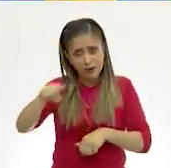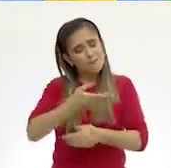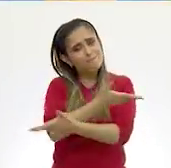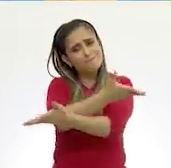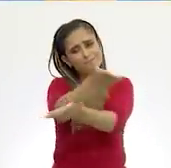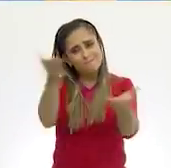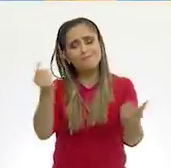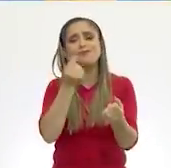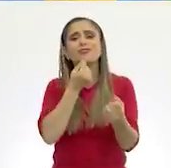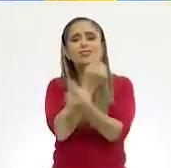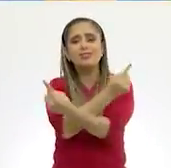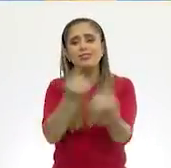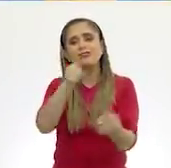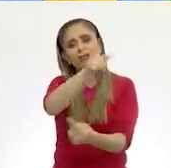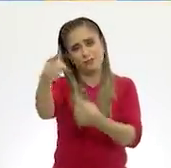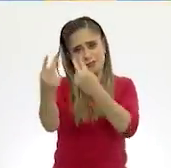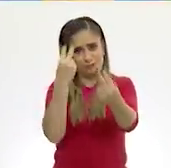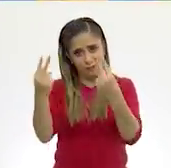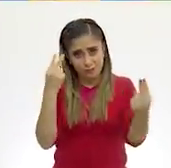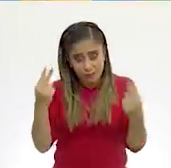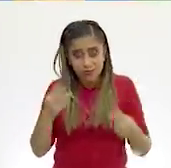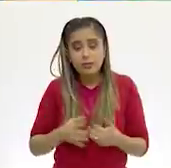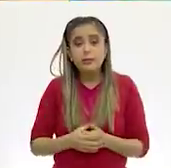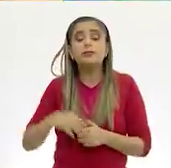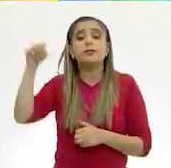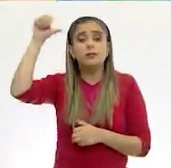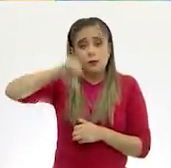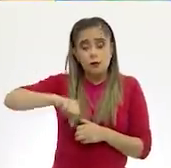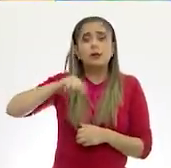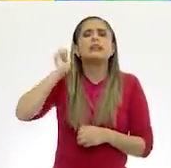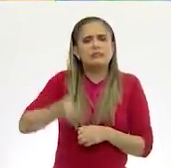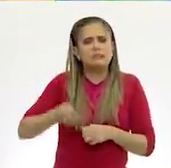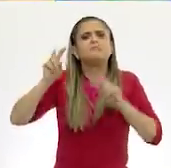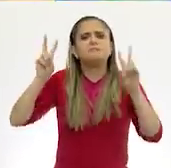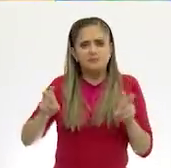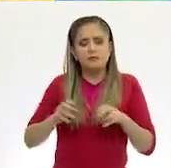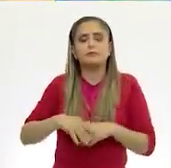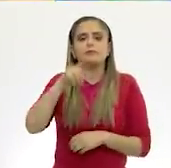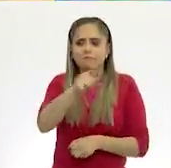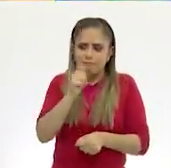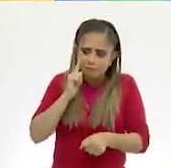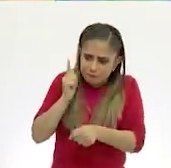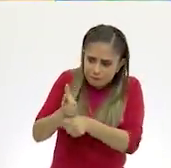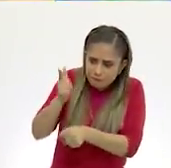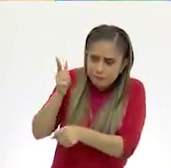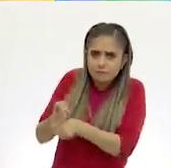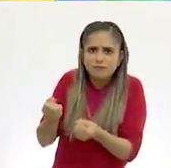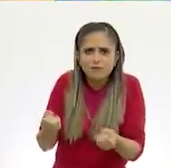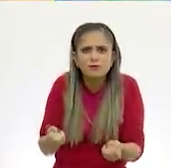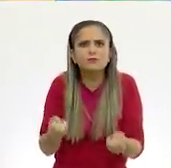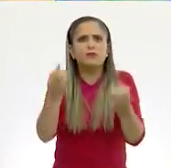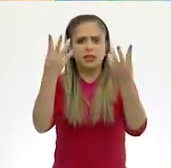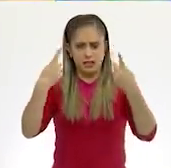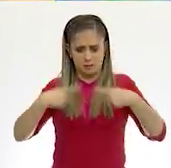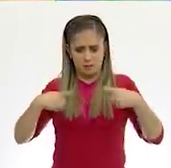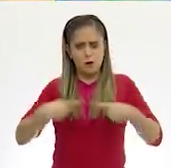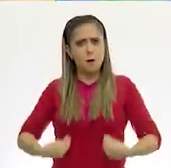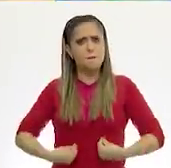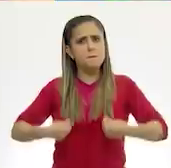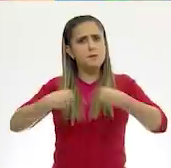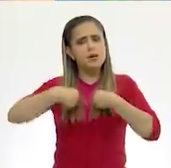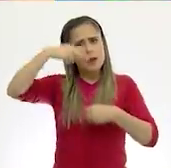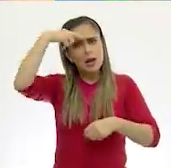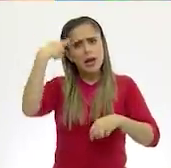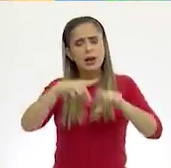niños que nos ven en casa. Hoy aprenderemos a identificar la población total en México e